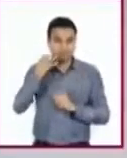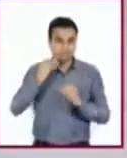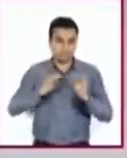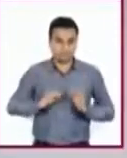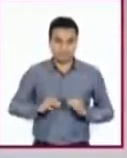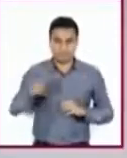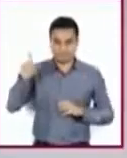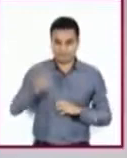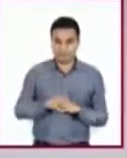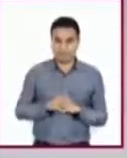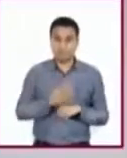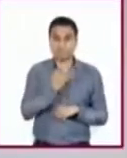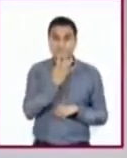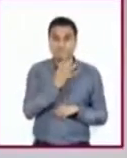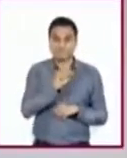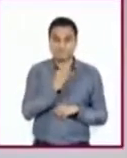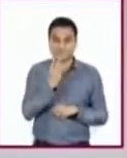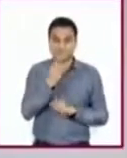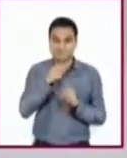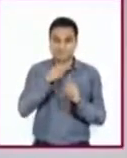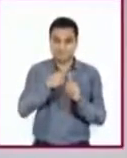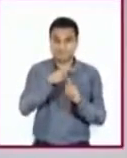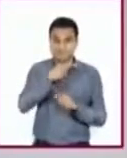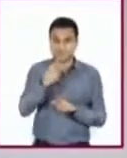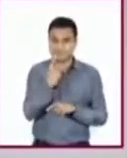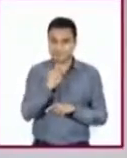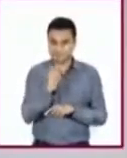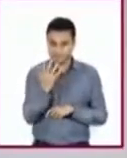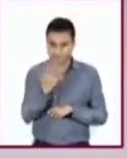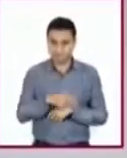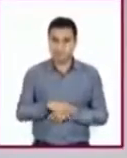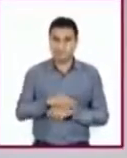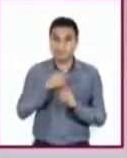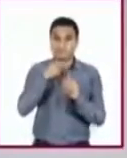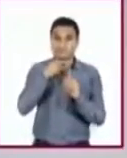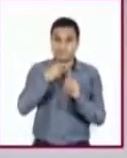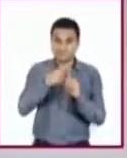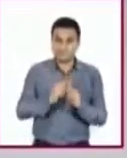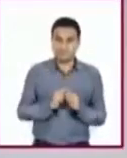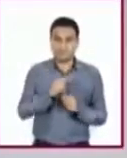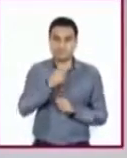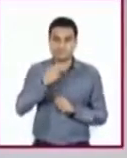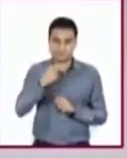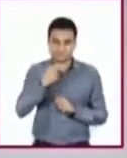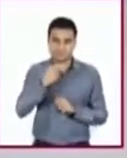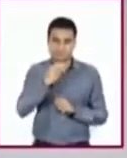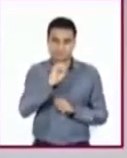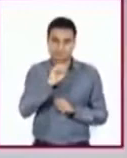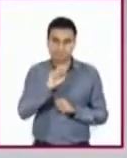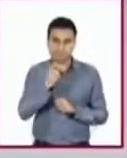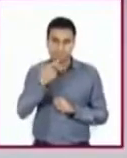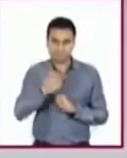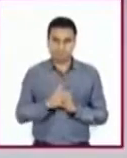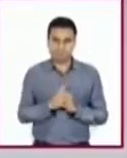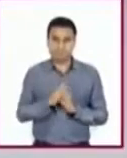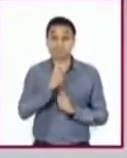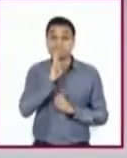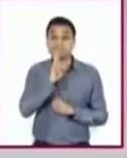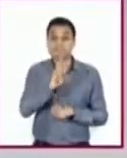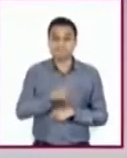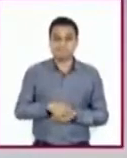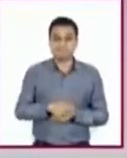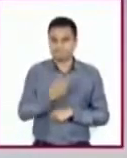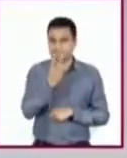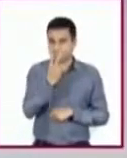2 décimos más 1 entero 5 décimos negativo más 7 décimos negativo, que es igual a